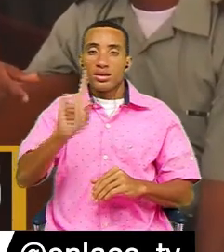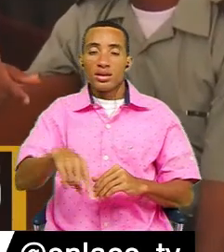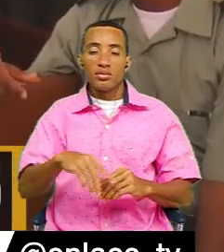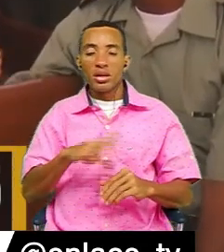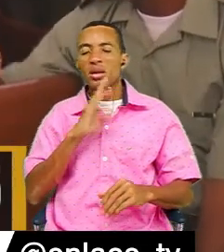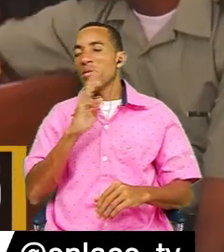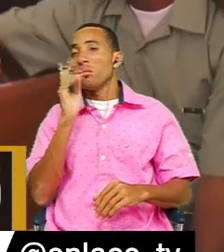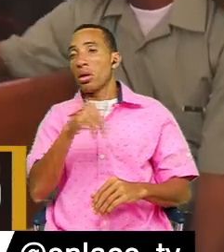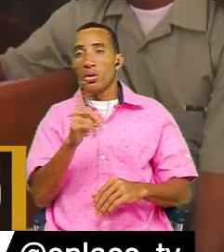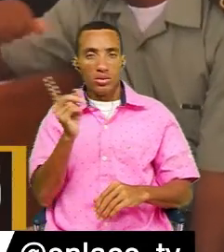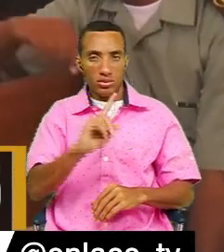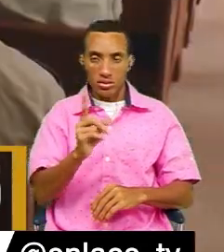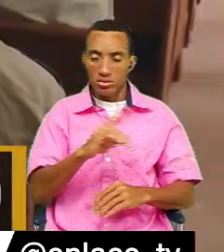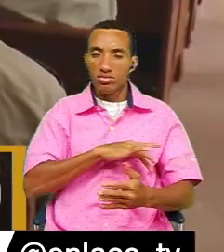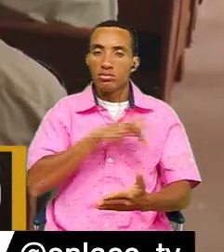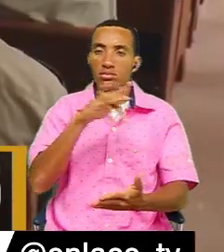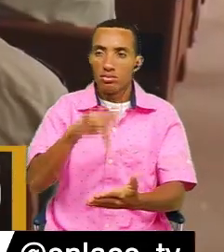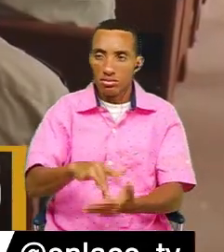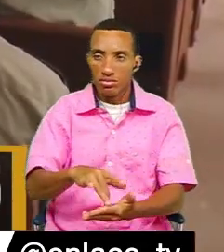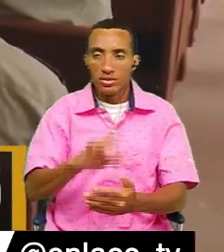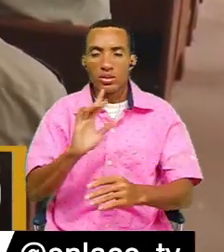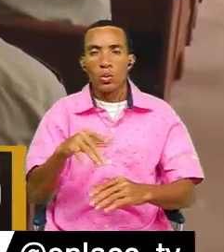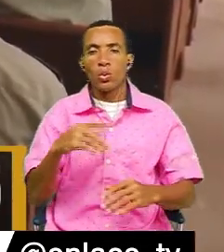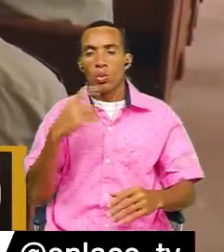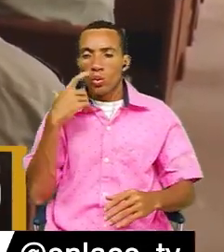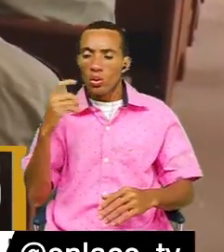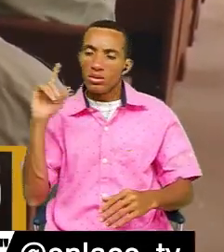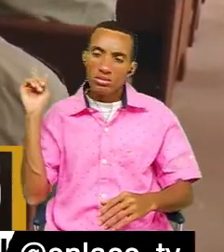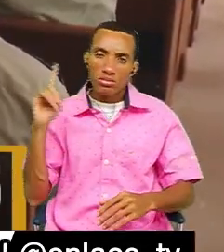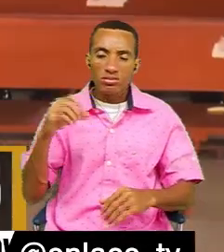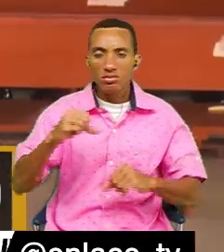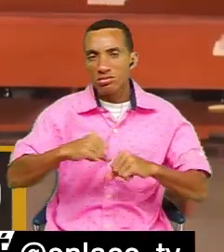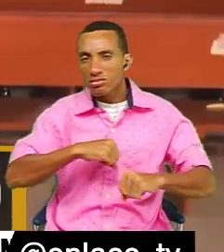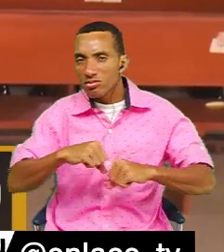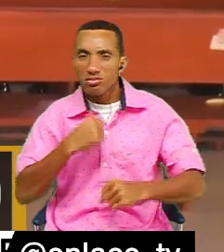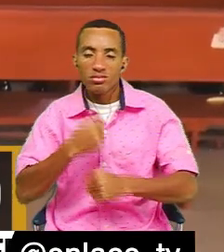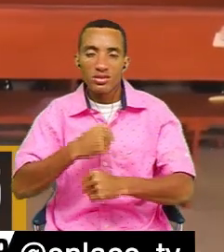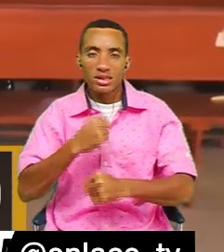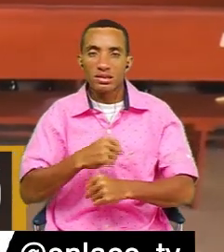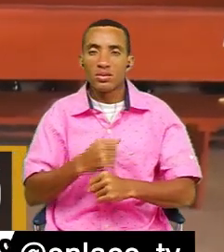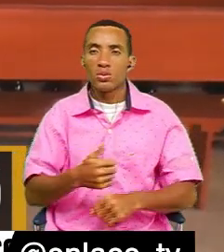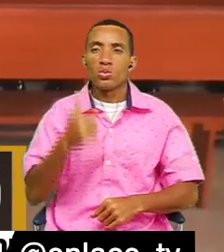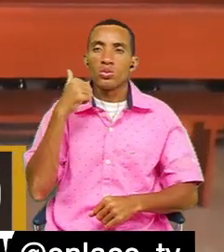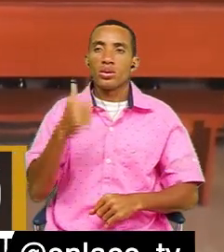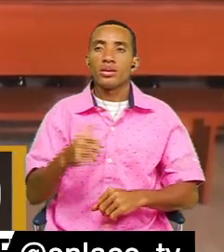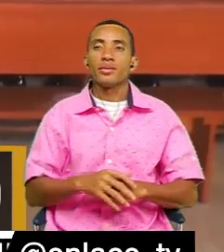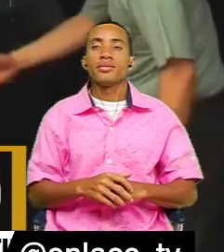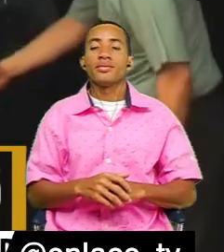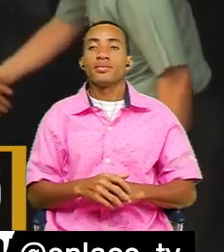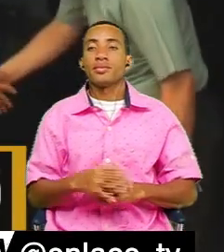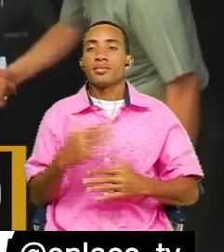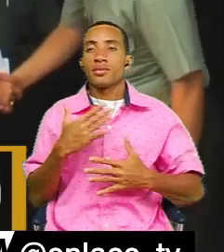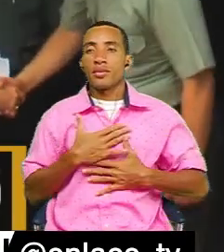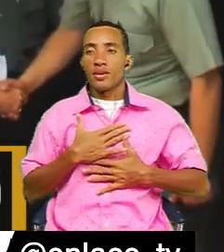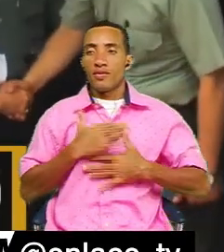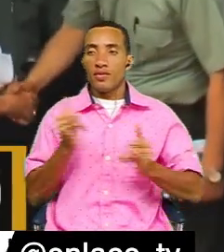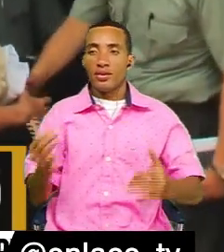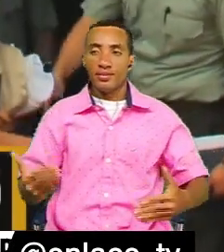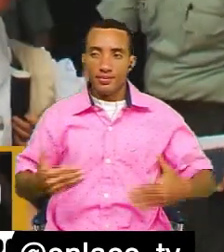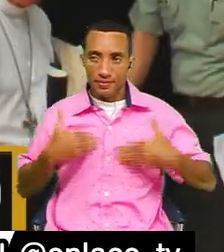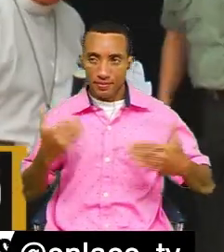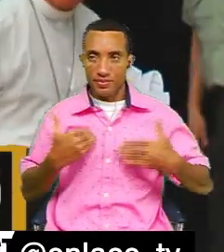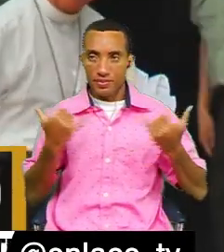litúrgico, en el que resaltó el trabajo que se ha venido realizando desde el Departamento de Policía del Magdalena Medio. Muy felices, muy contentos,